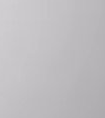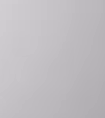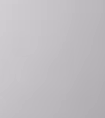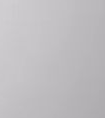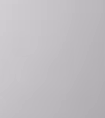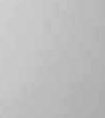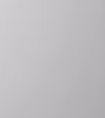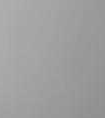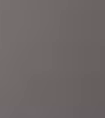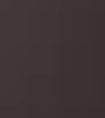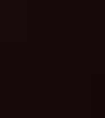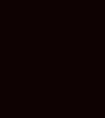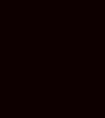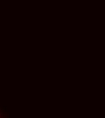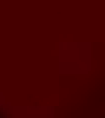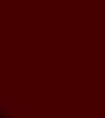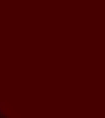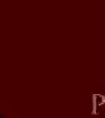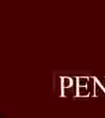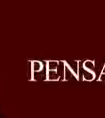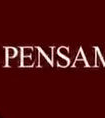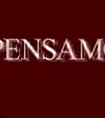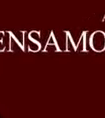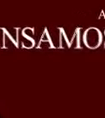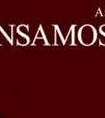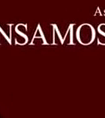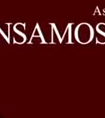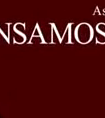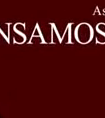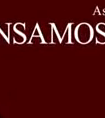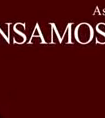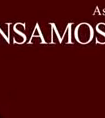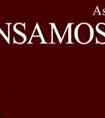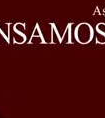Así pensamos.